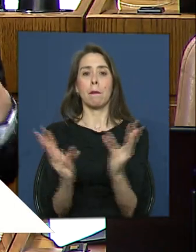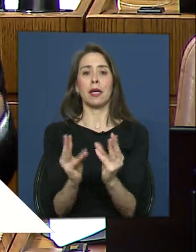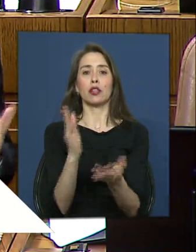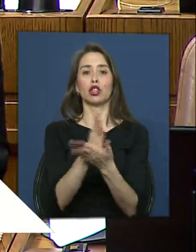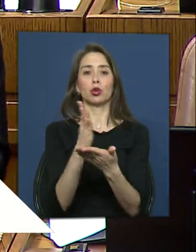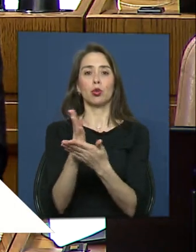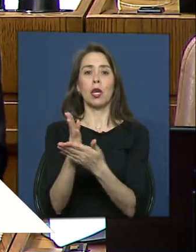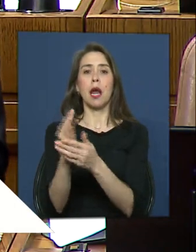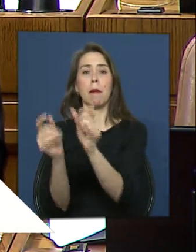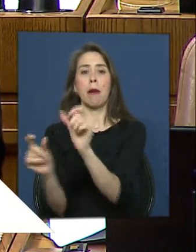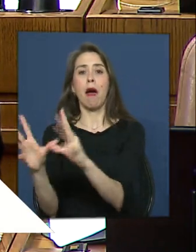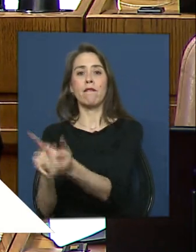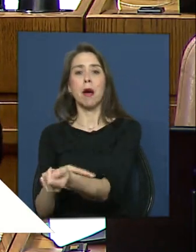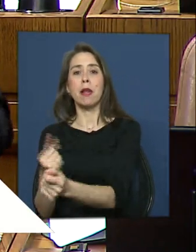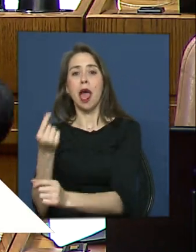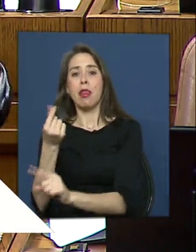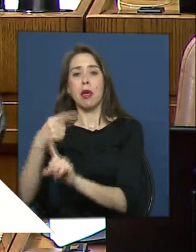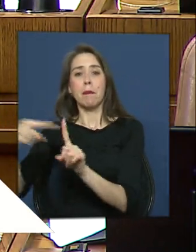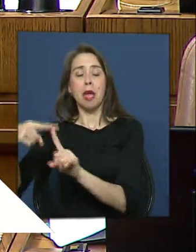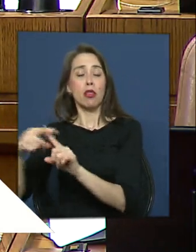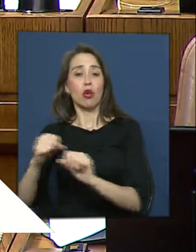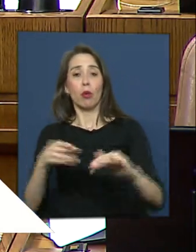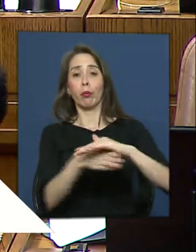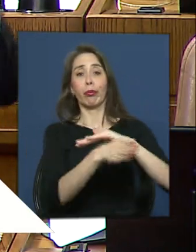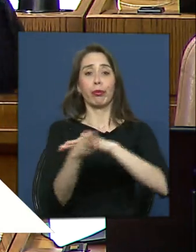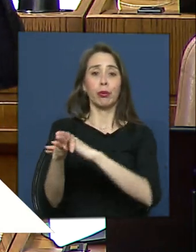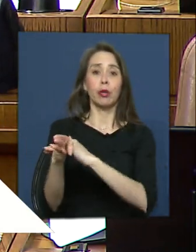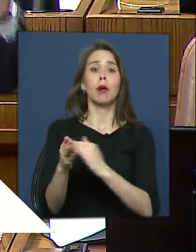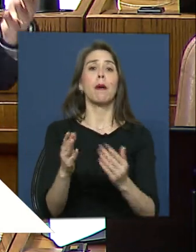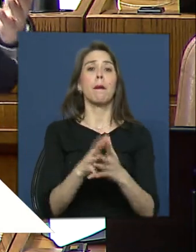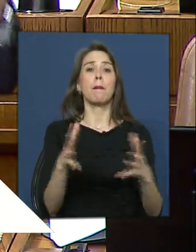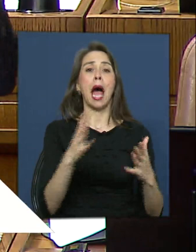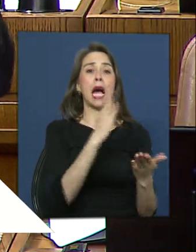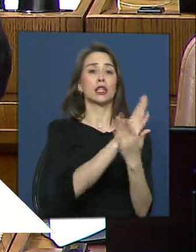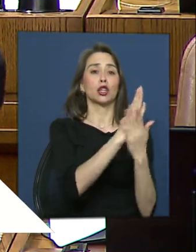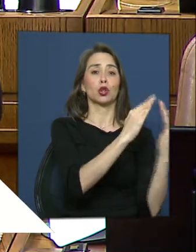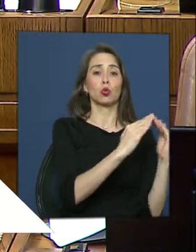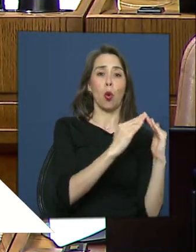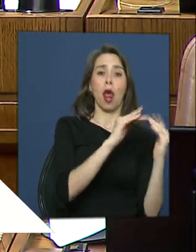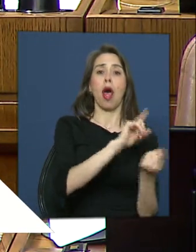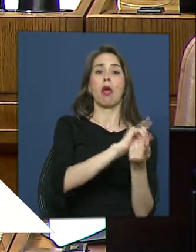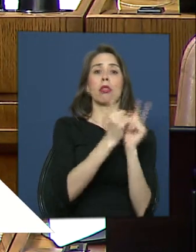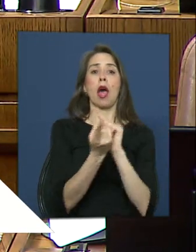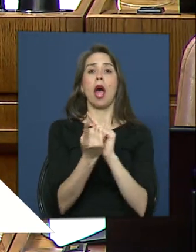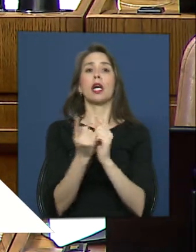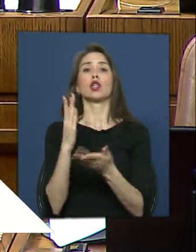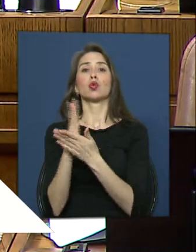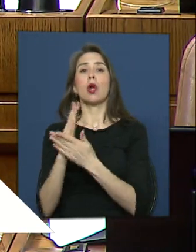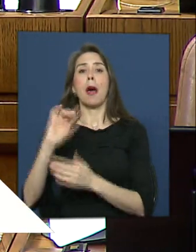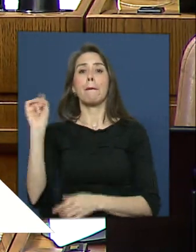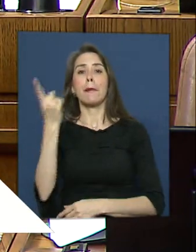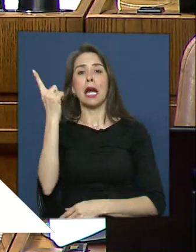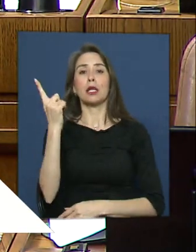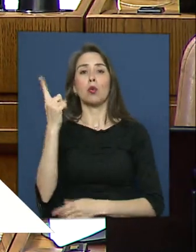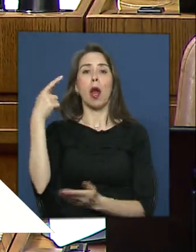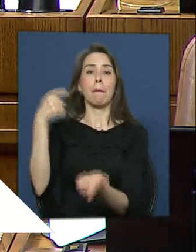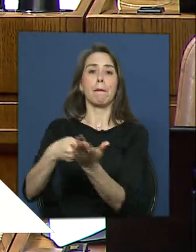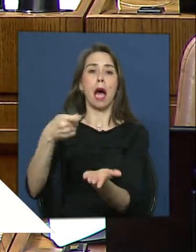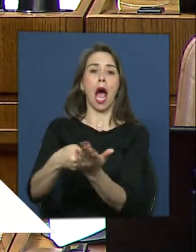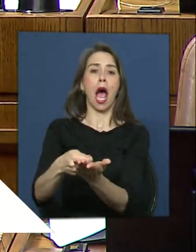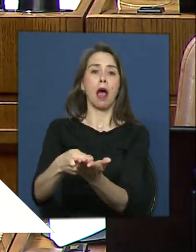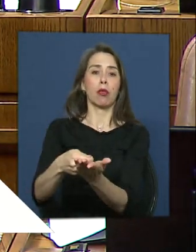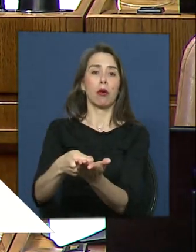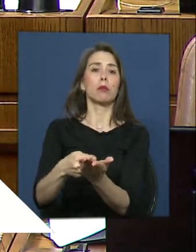para las familias de clase media? ¿Conseguimos que más colegios se transformen en particulares pagados o obligados por un sinsentido en la